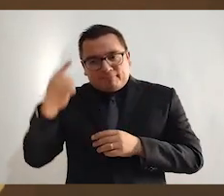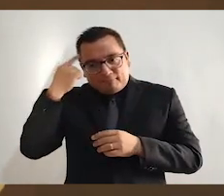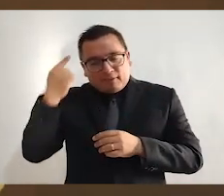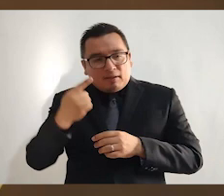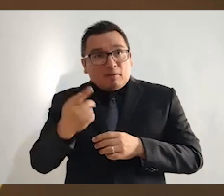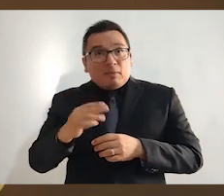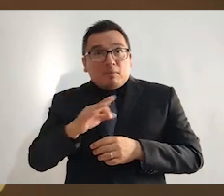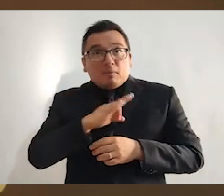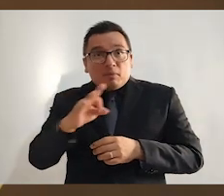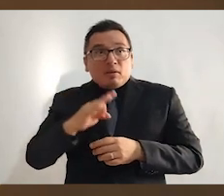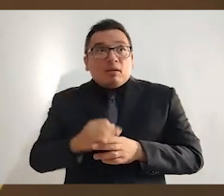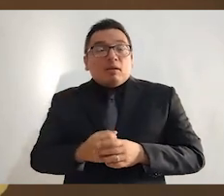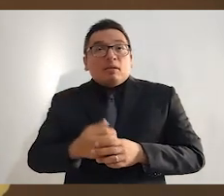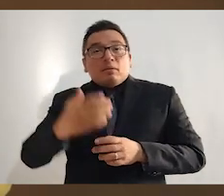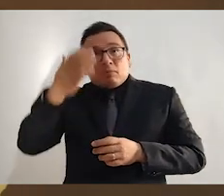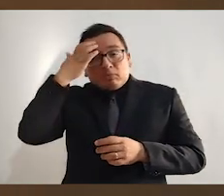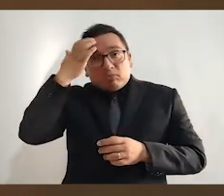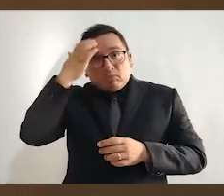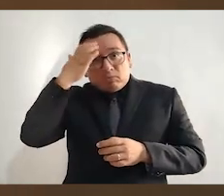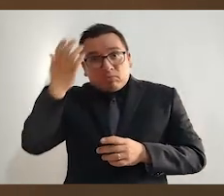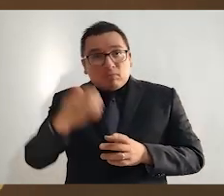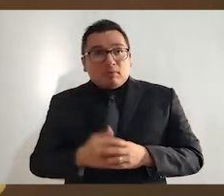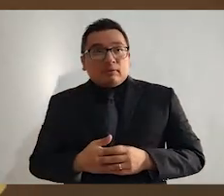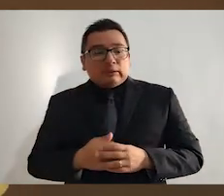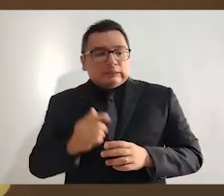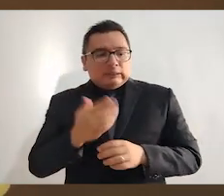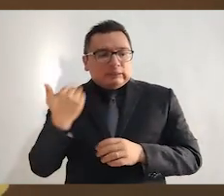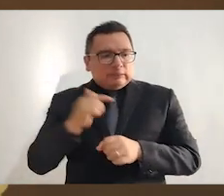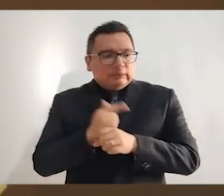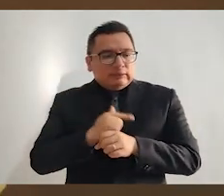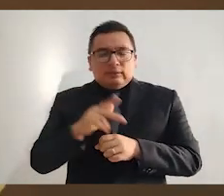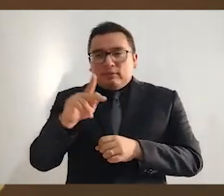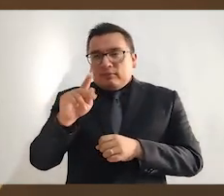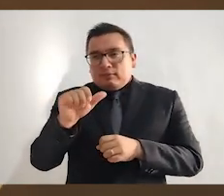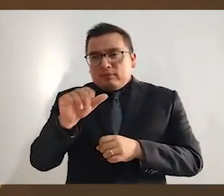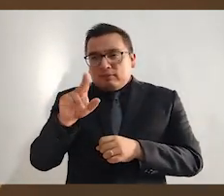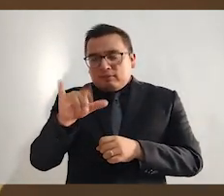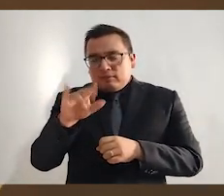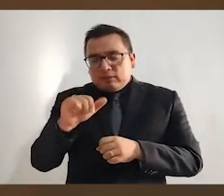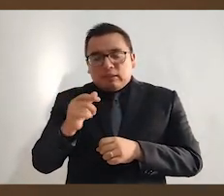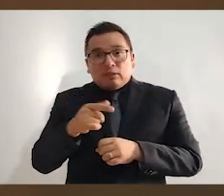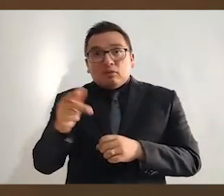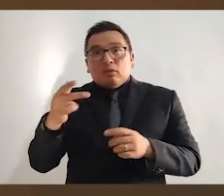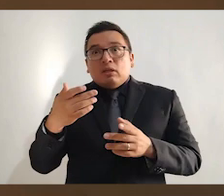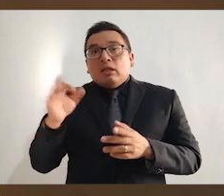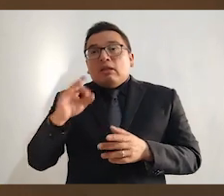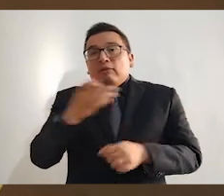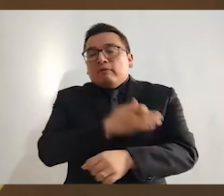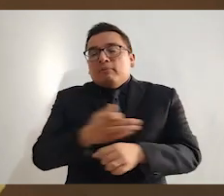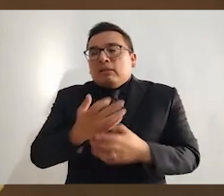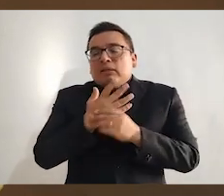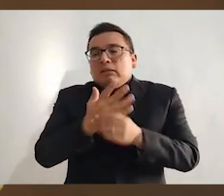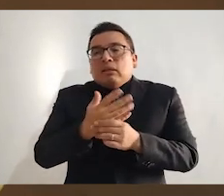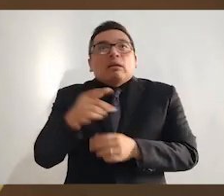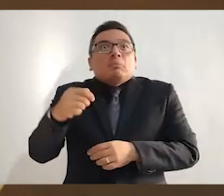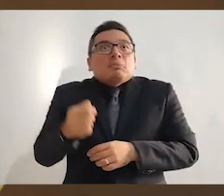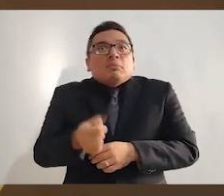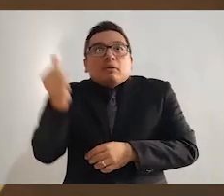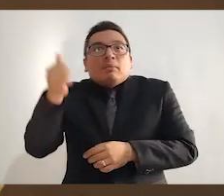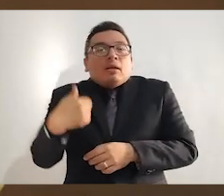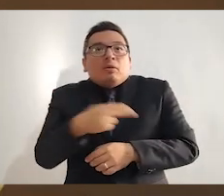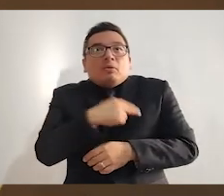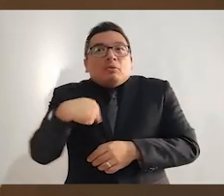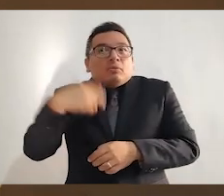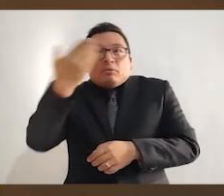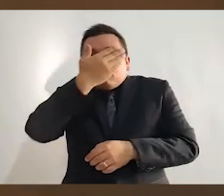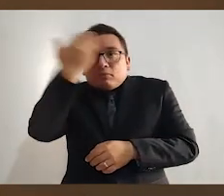que participen, a que conozcan, como ya bien lo decía la licenciada Paulina, pues la familia decía, es que es la primera vez, o sea, no